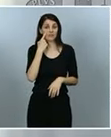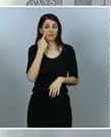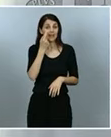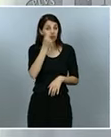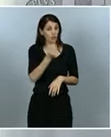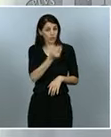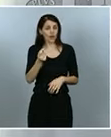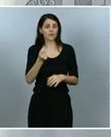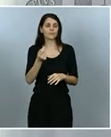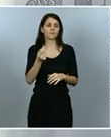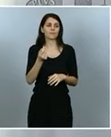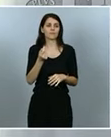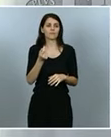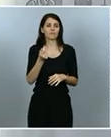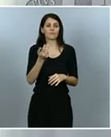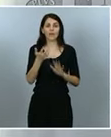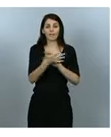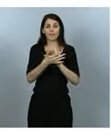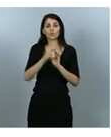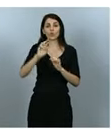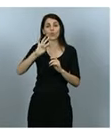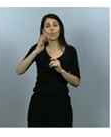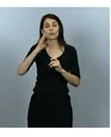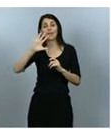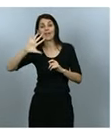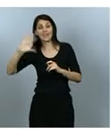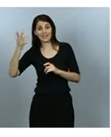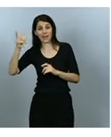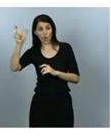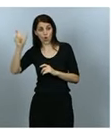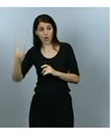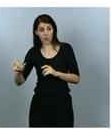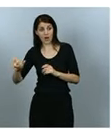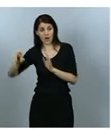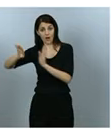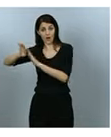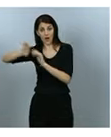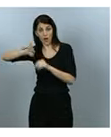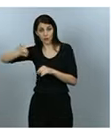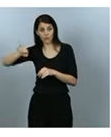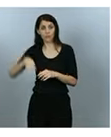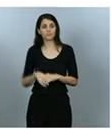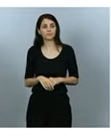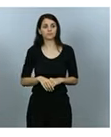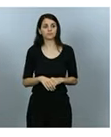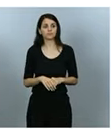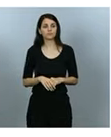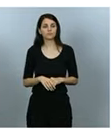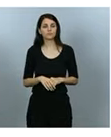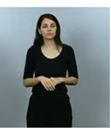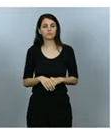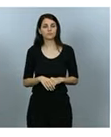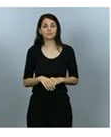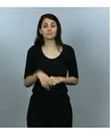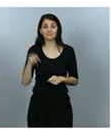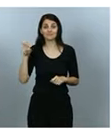la quinta columna, está distribuida también por los grupos de edad, esos casos que hemos tenido. Si